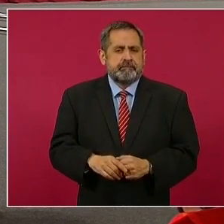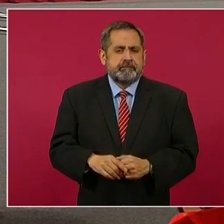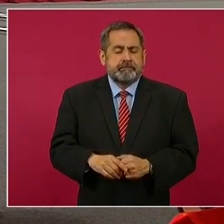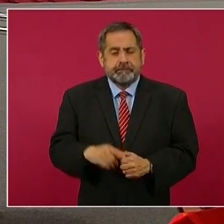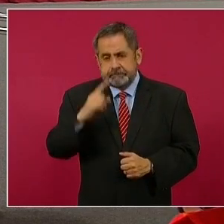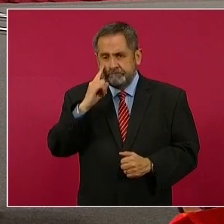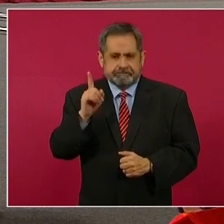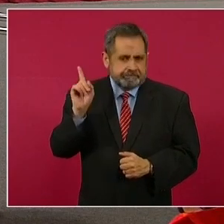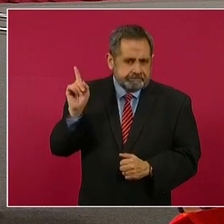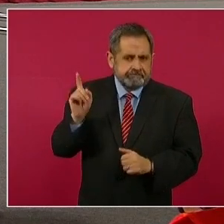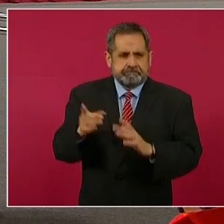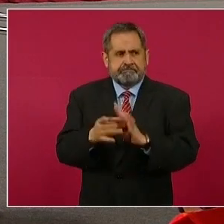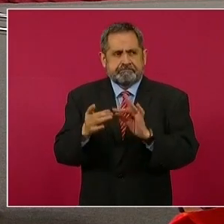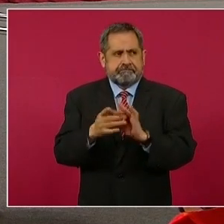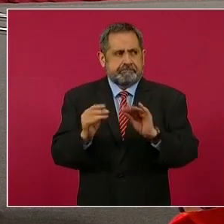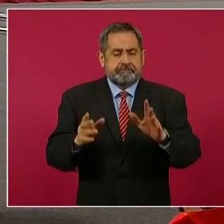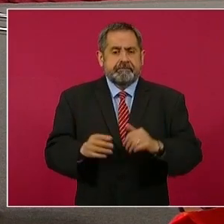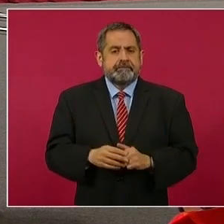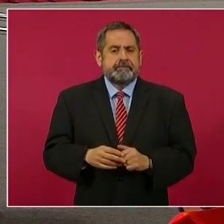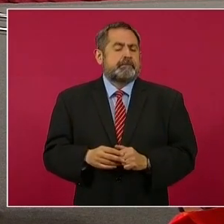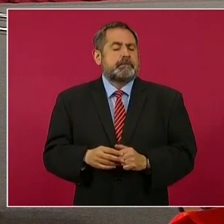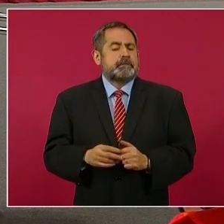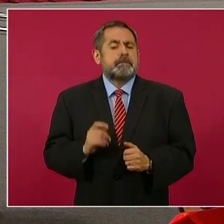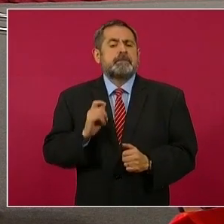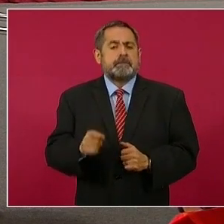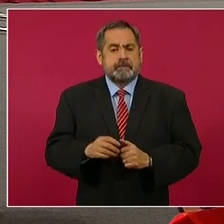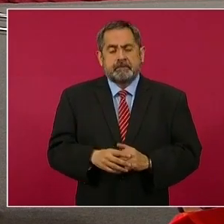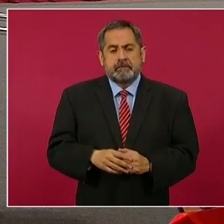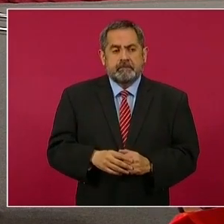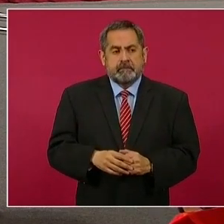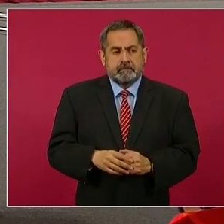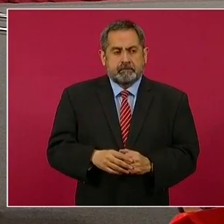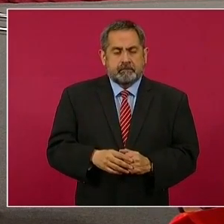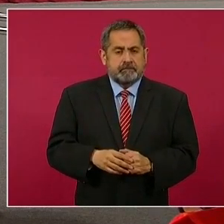la tabla. Consiste en lo siguiente.